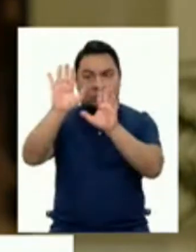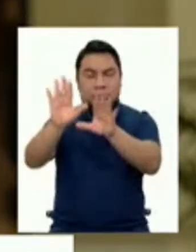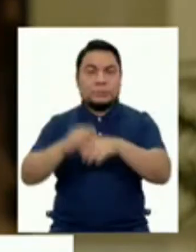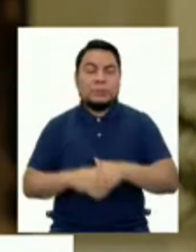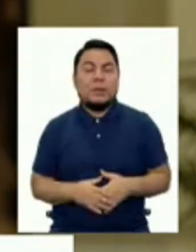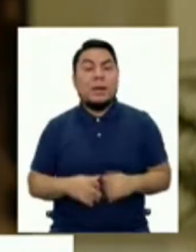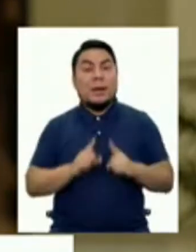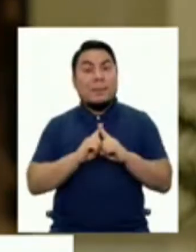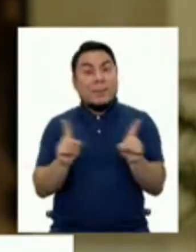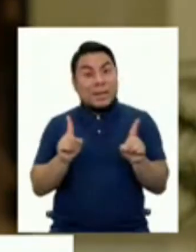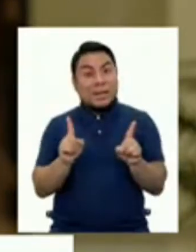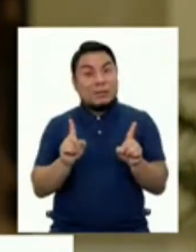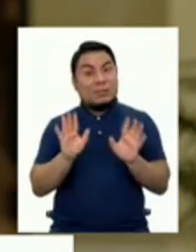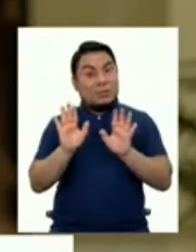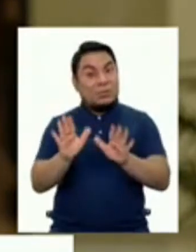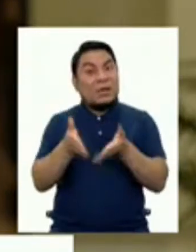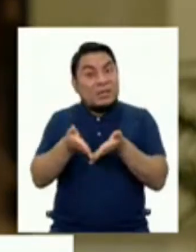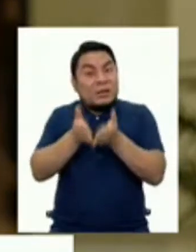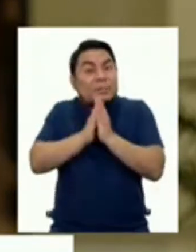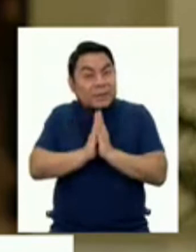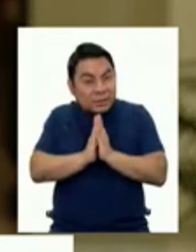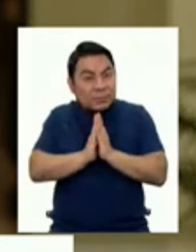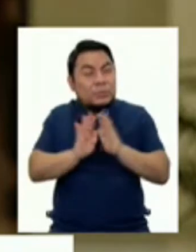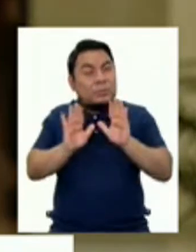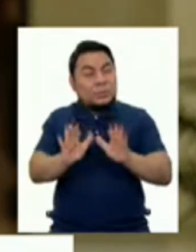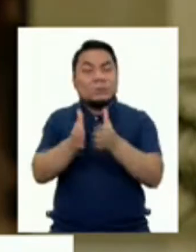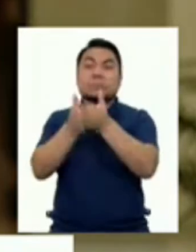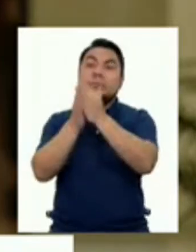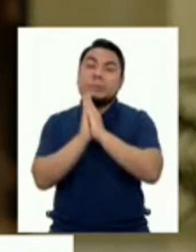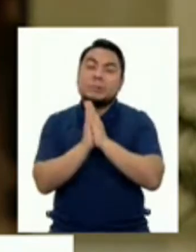pedimos, con toda